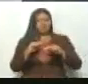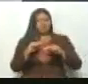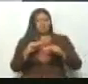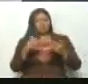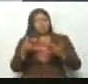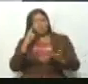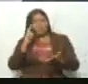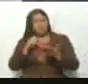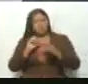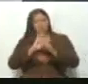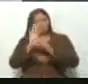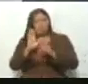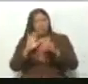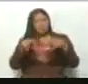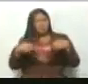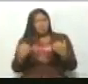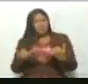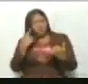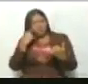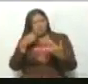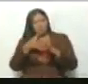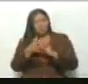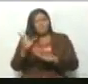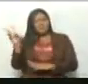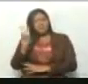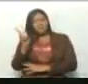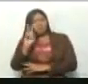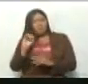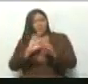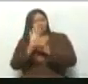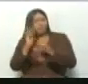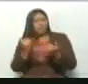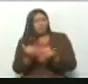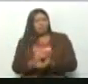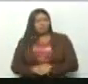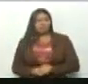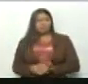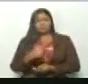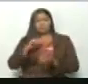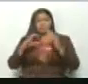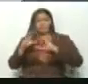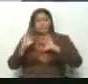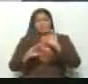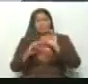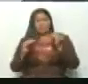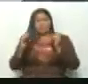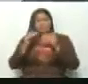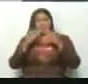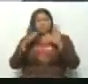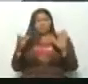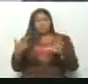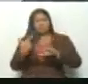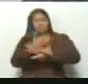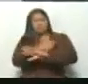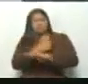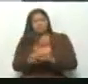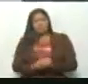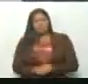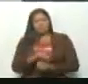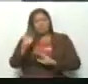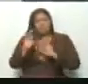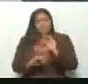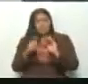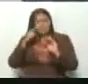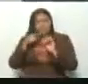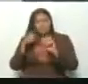la presencia del virus. En la actualidad, ¿cómo se ubica Venezuela con el COVID? No, estamos entre los países con mayor cobertura de vacunación y con